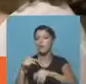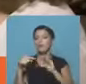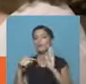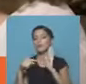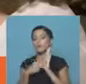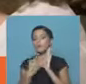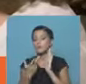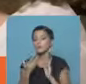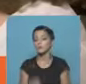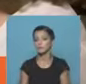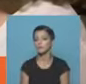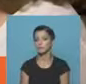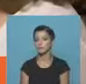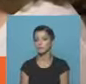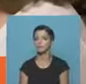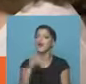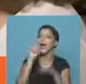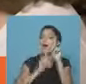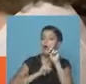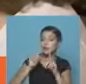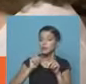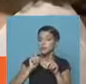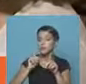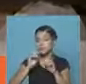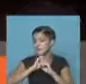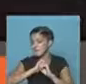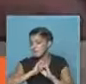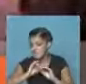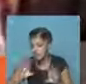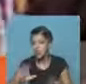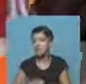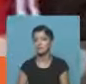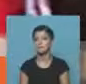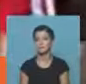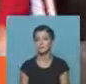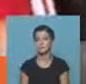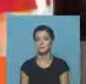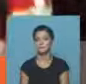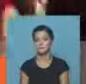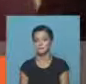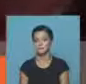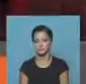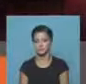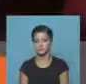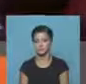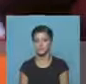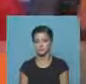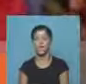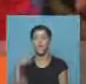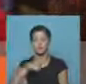y hay algunos que están demasiado mal. Mientras que le trasladaron, nos trasladaron acá en su